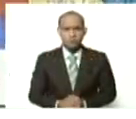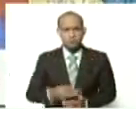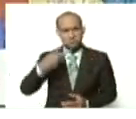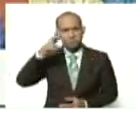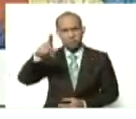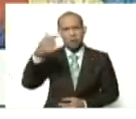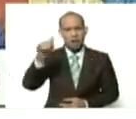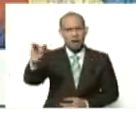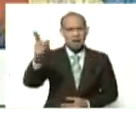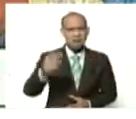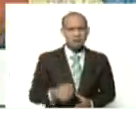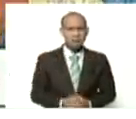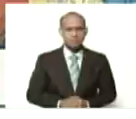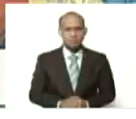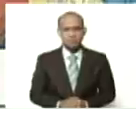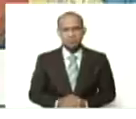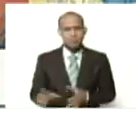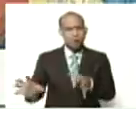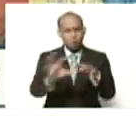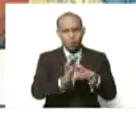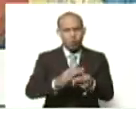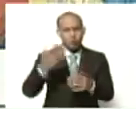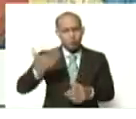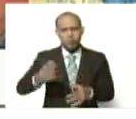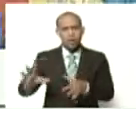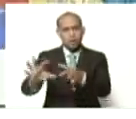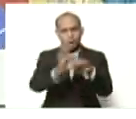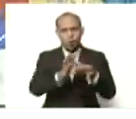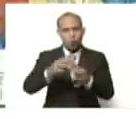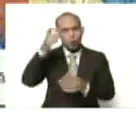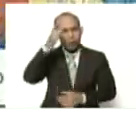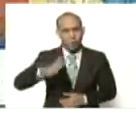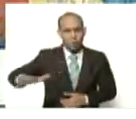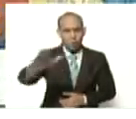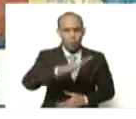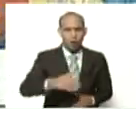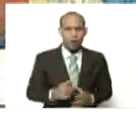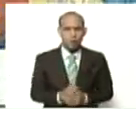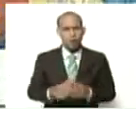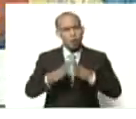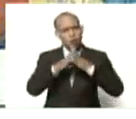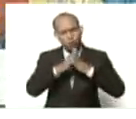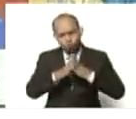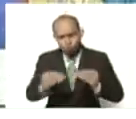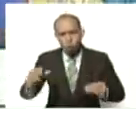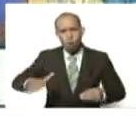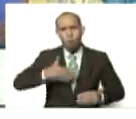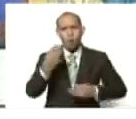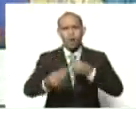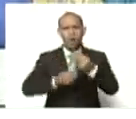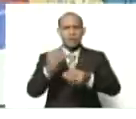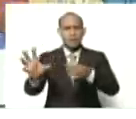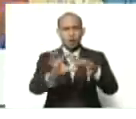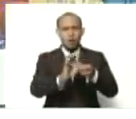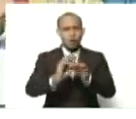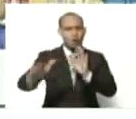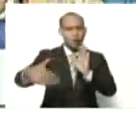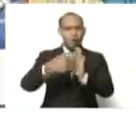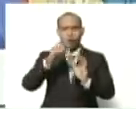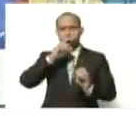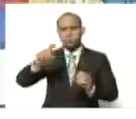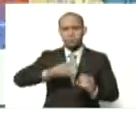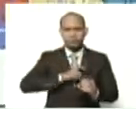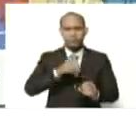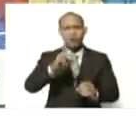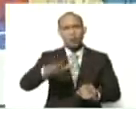traidores. Unir, unir así al pueblo. Unir todo lo que pueda ser unido contra el enemigo principal.